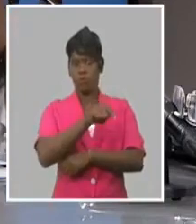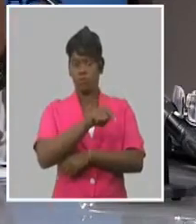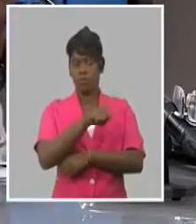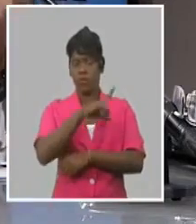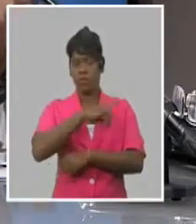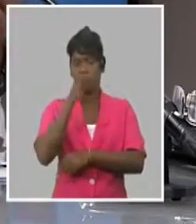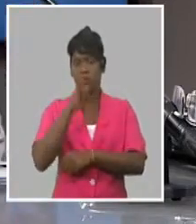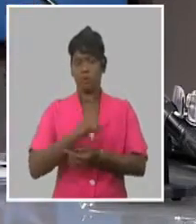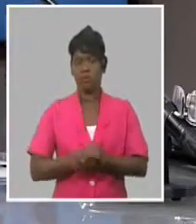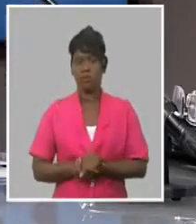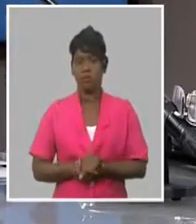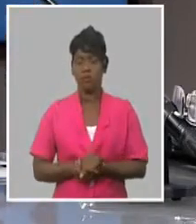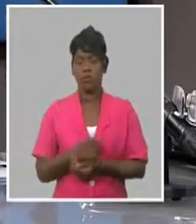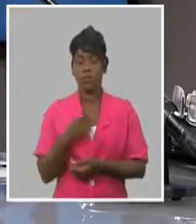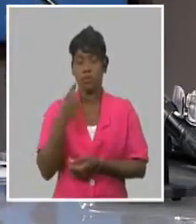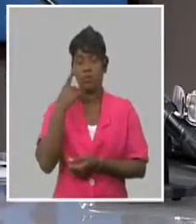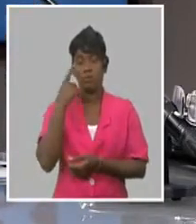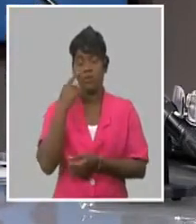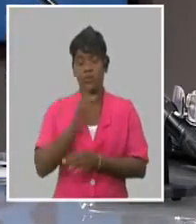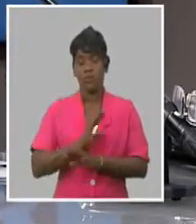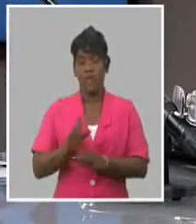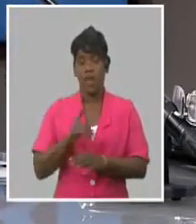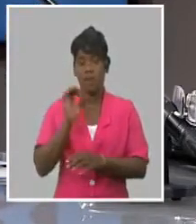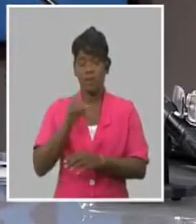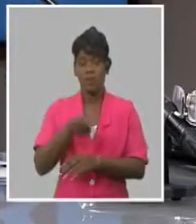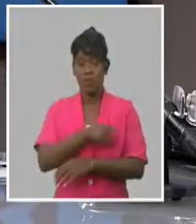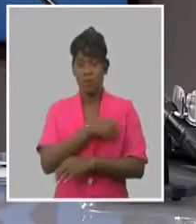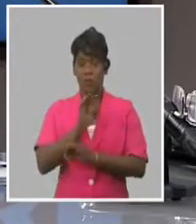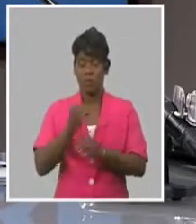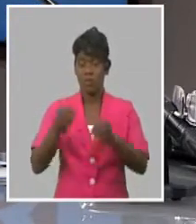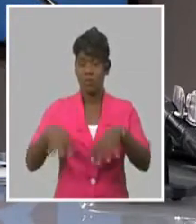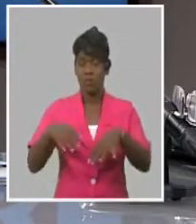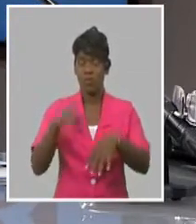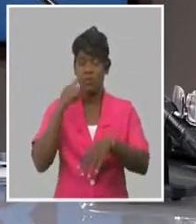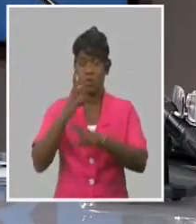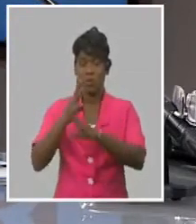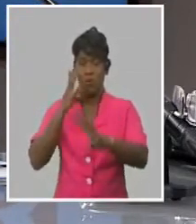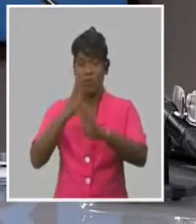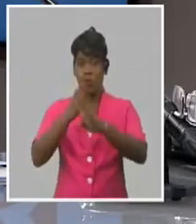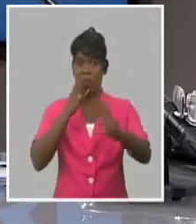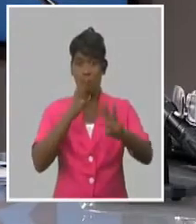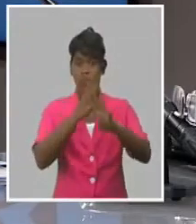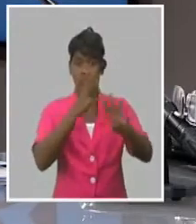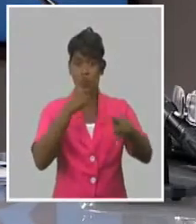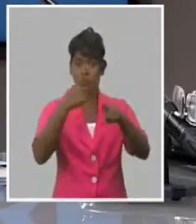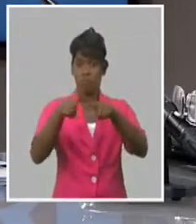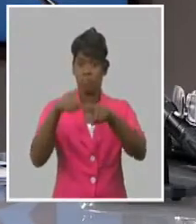se ve en las colas. Entonces, si hay desabastecimiento y hay cola